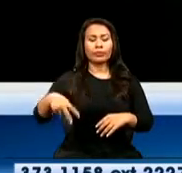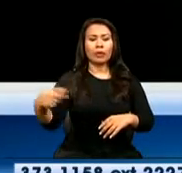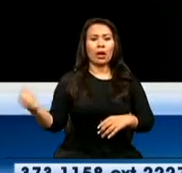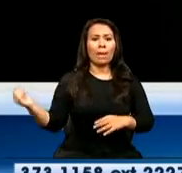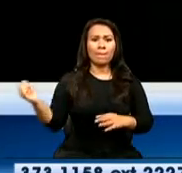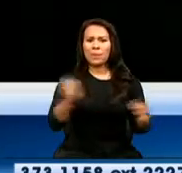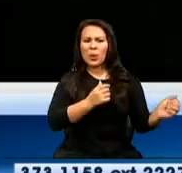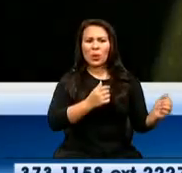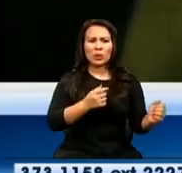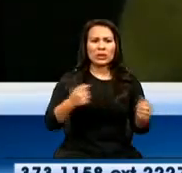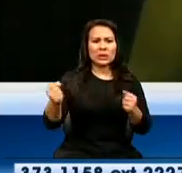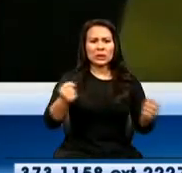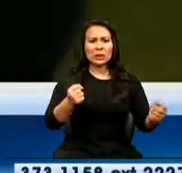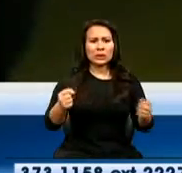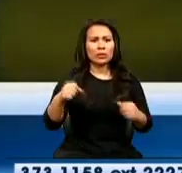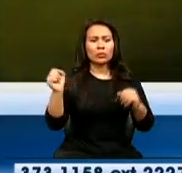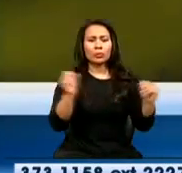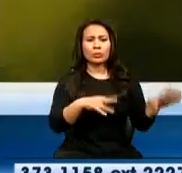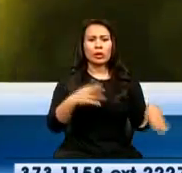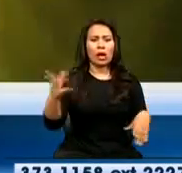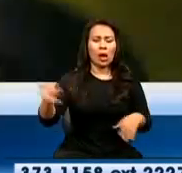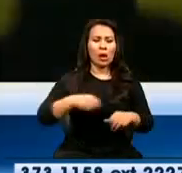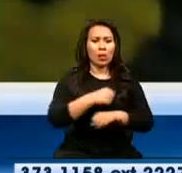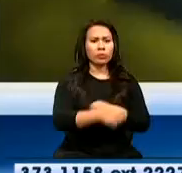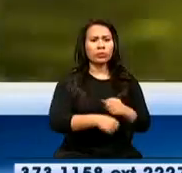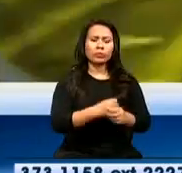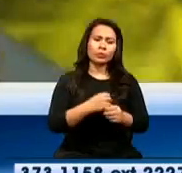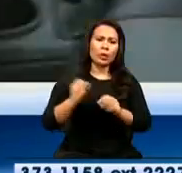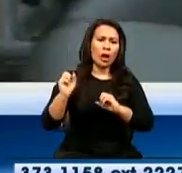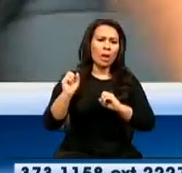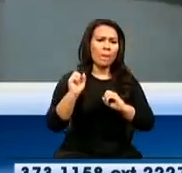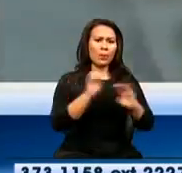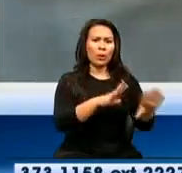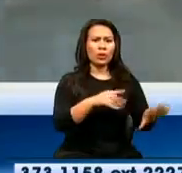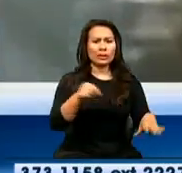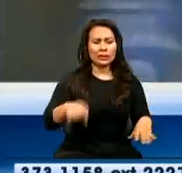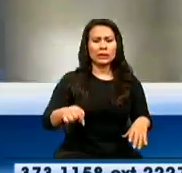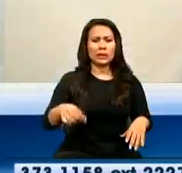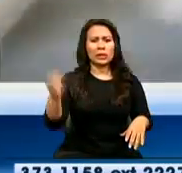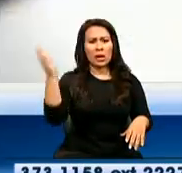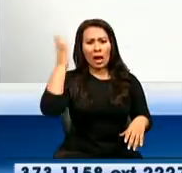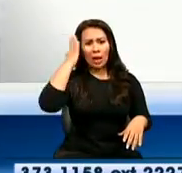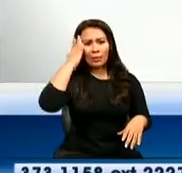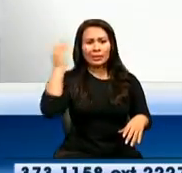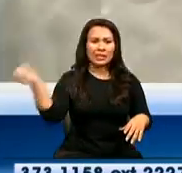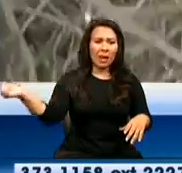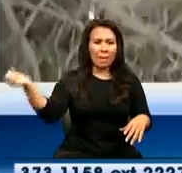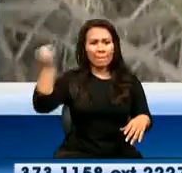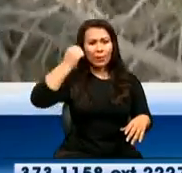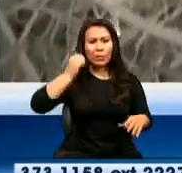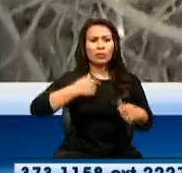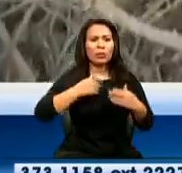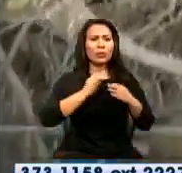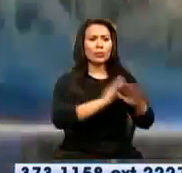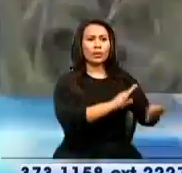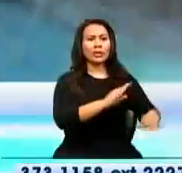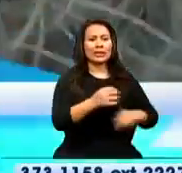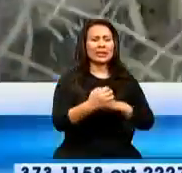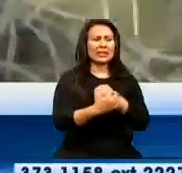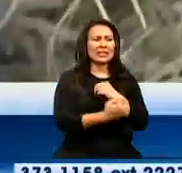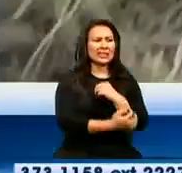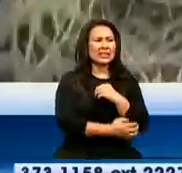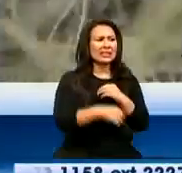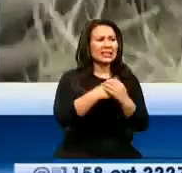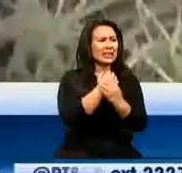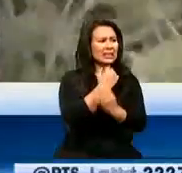a ultranza. Vinieron esos dos tipos de matadores, me abrieron la puerta, me bajaron, el uno me cogió la cabeza y me tiraron para allá. Me arrastraron por medio de estos